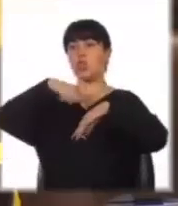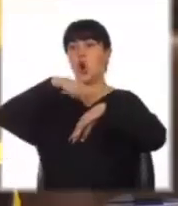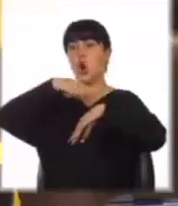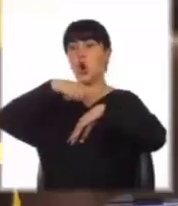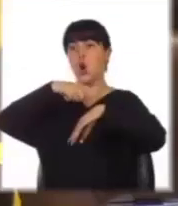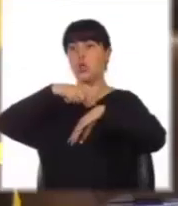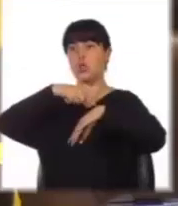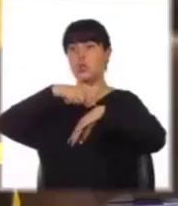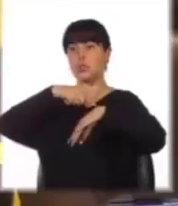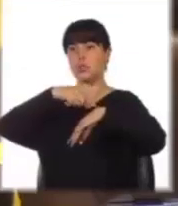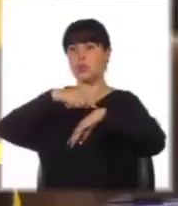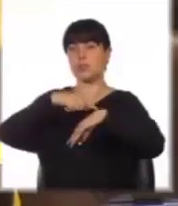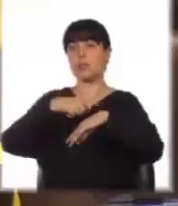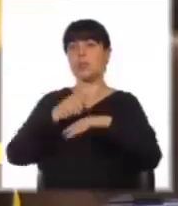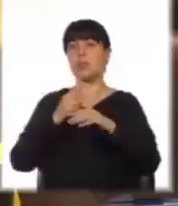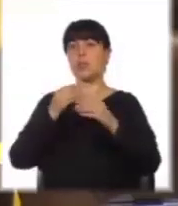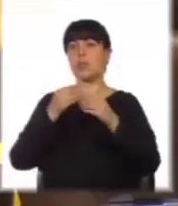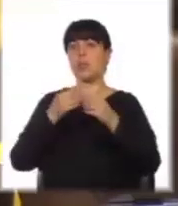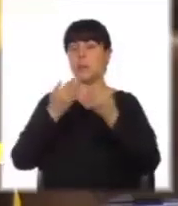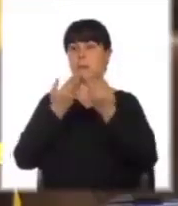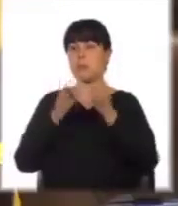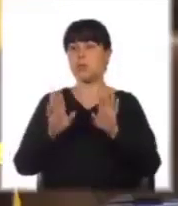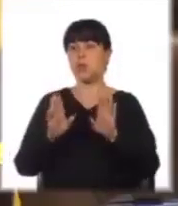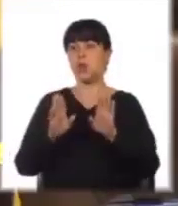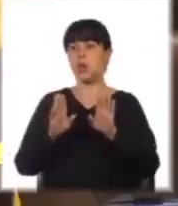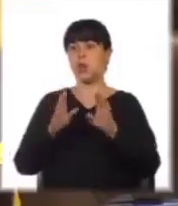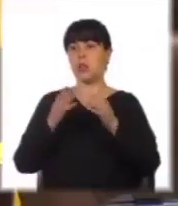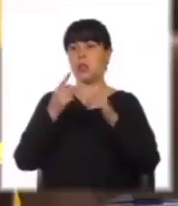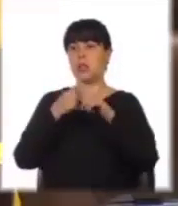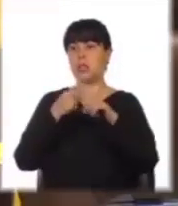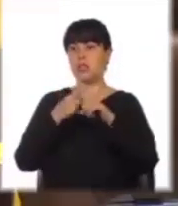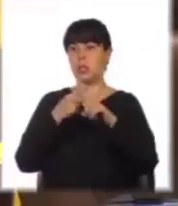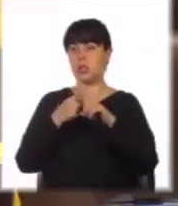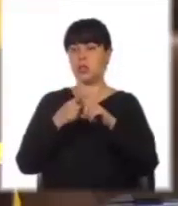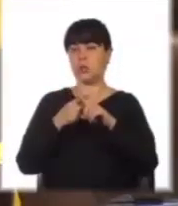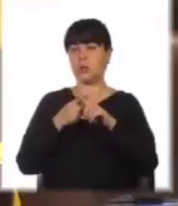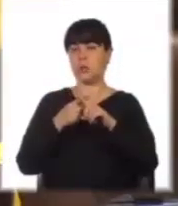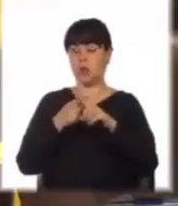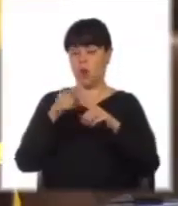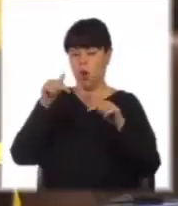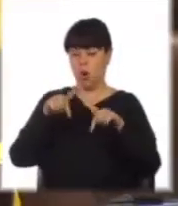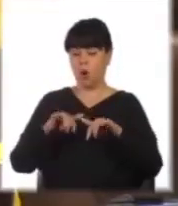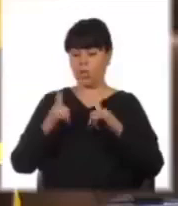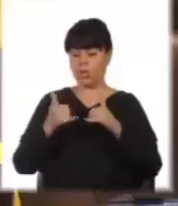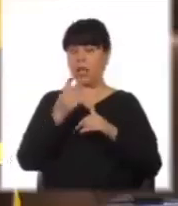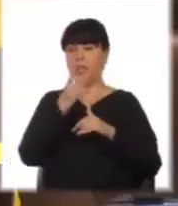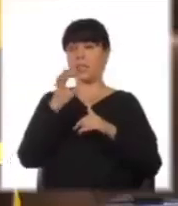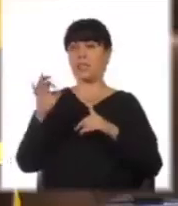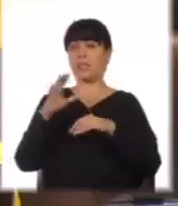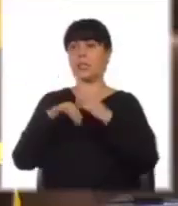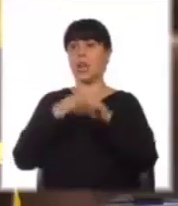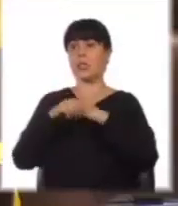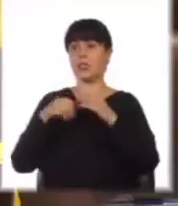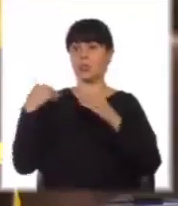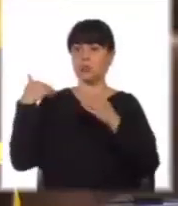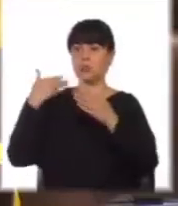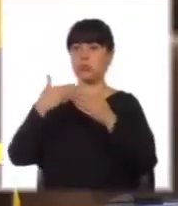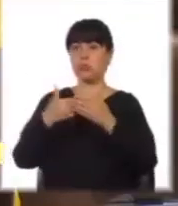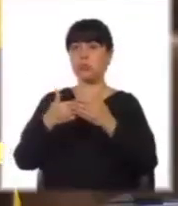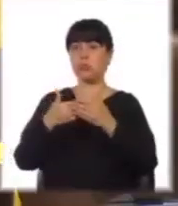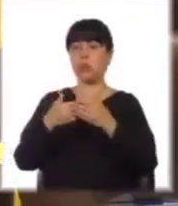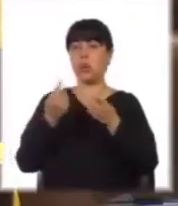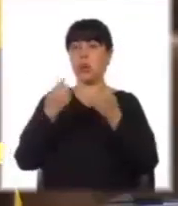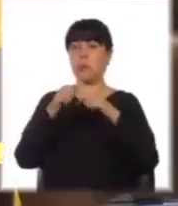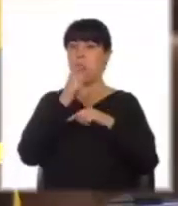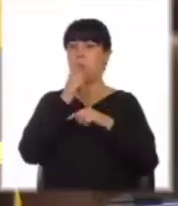realizó a principios del siglo. Hoy han pasado más de 100 años de aquella instancia, pero aparecen